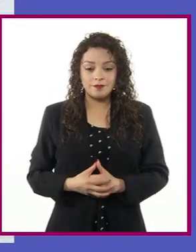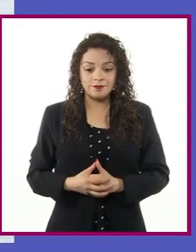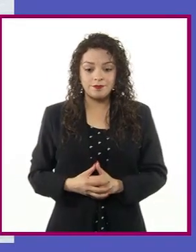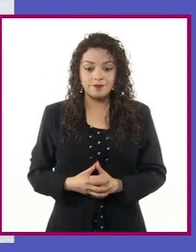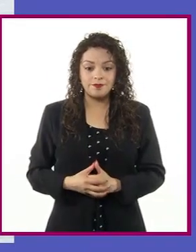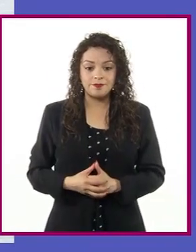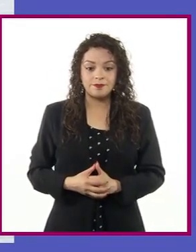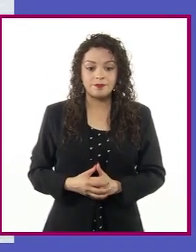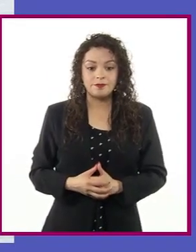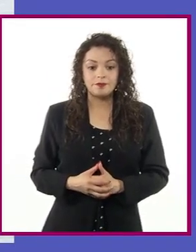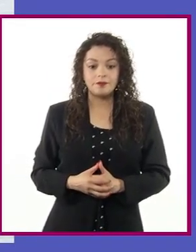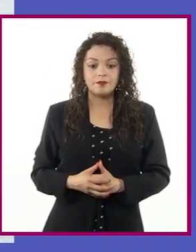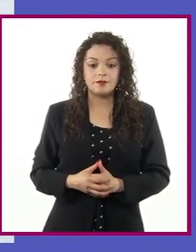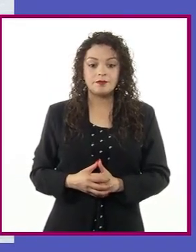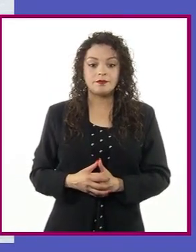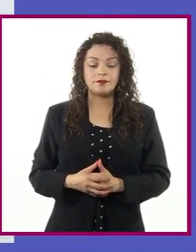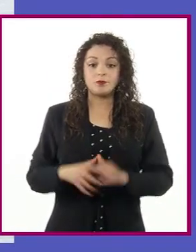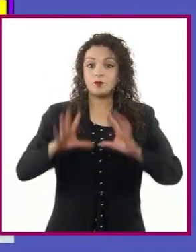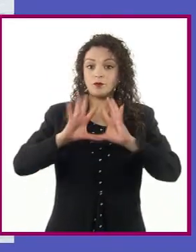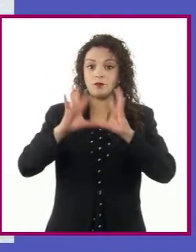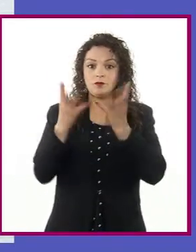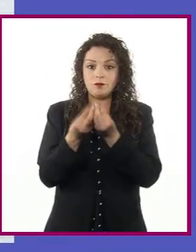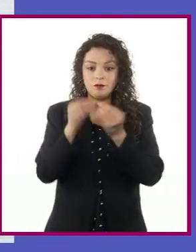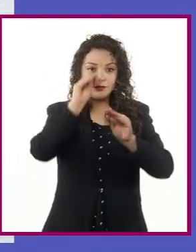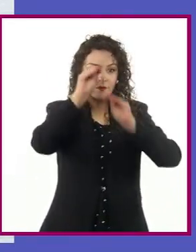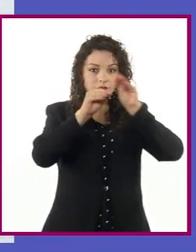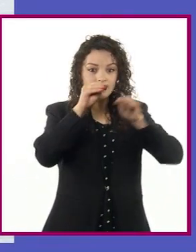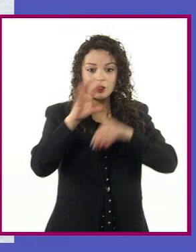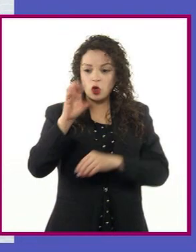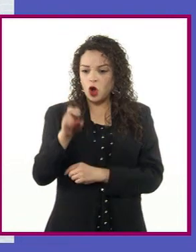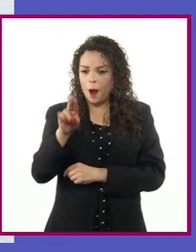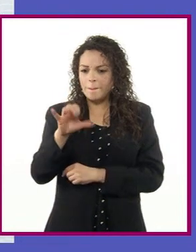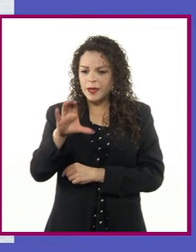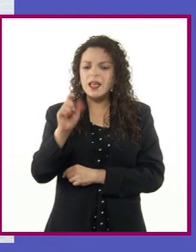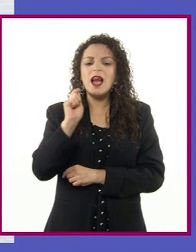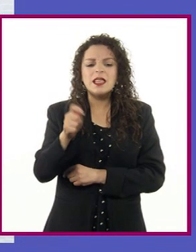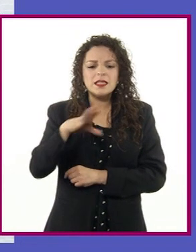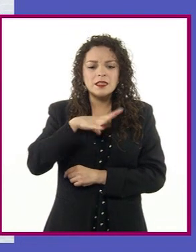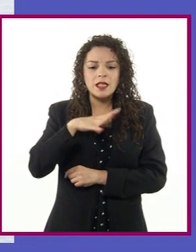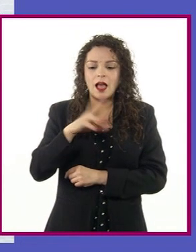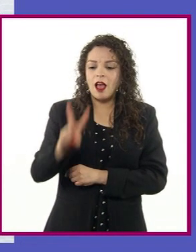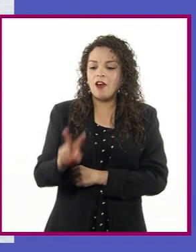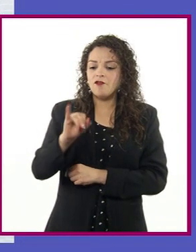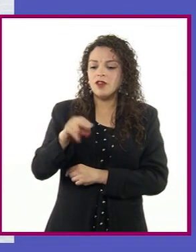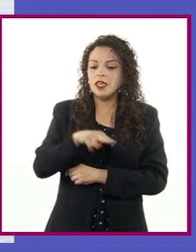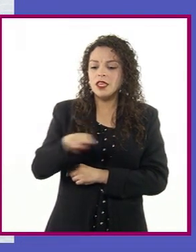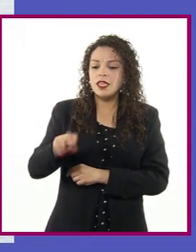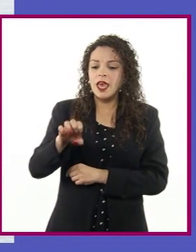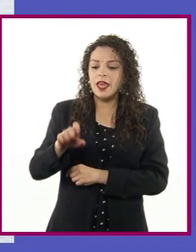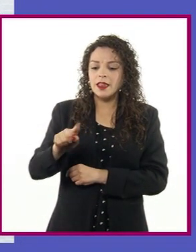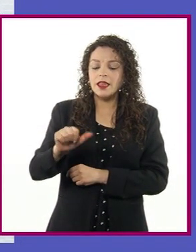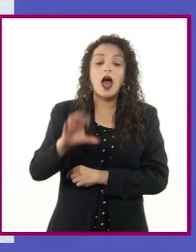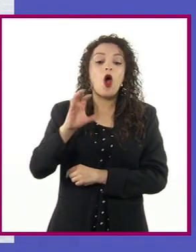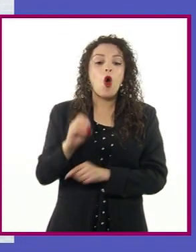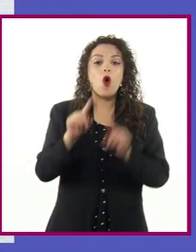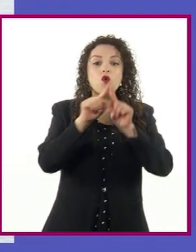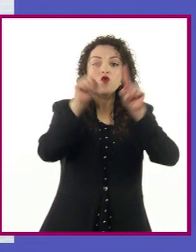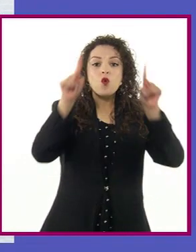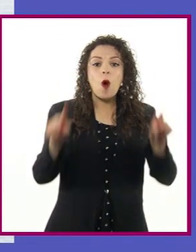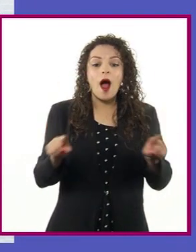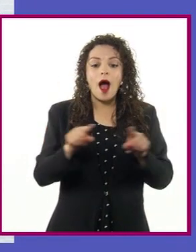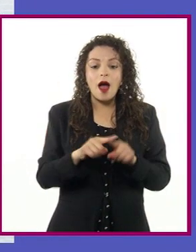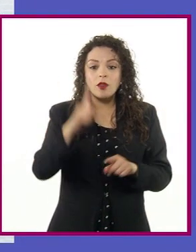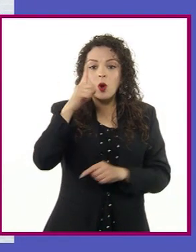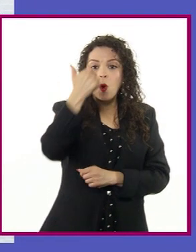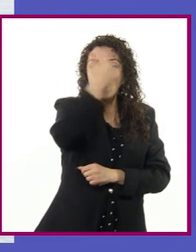En los elementos que conforman al cómic, encontramos las viñetas o cuadros. Estas son